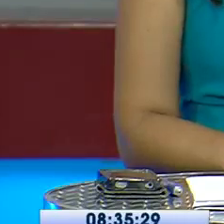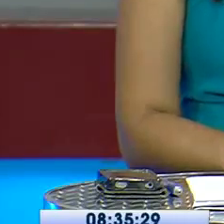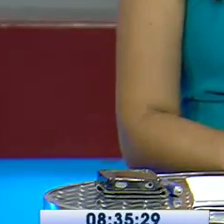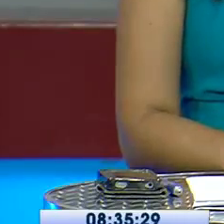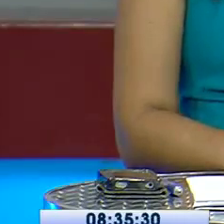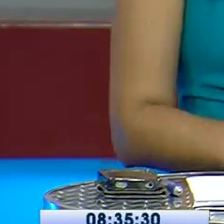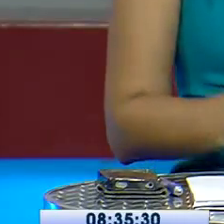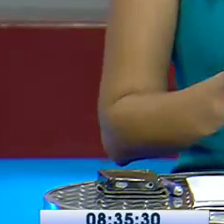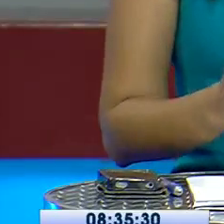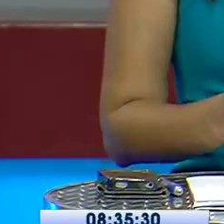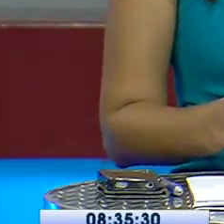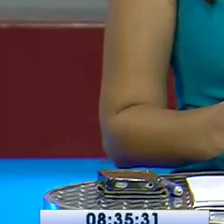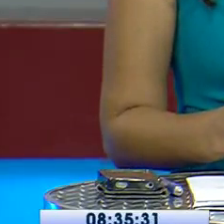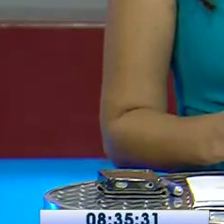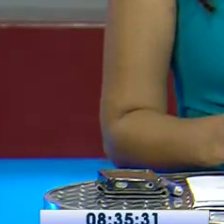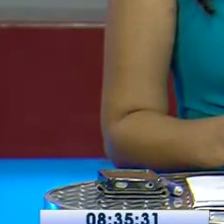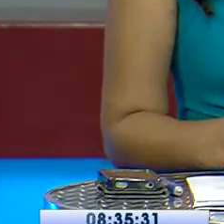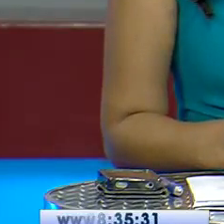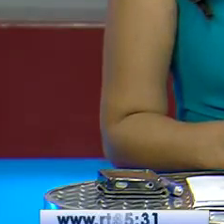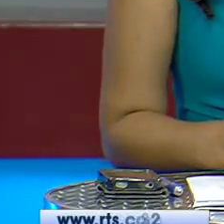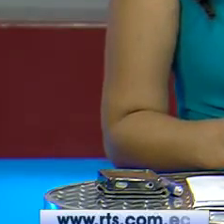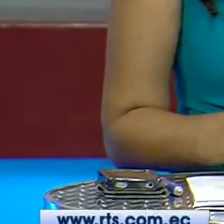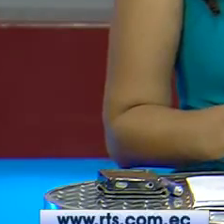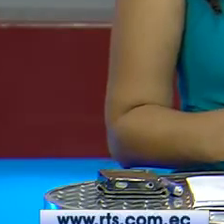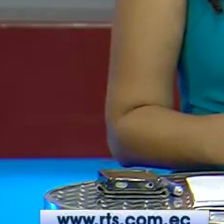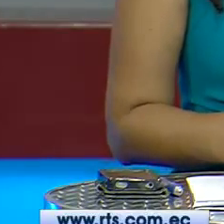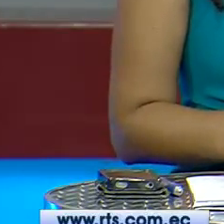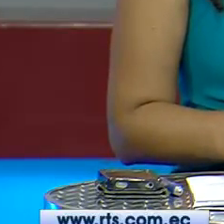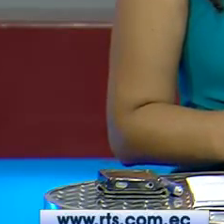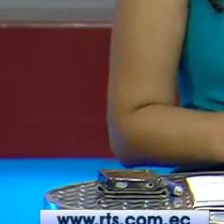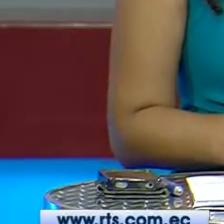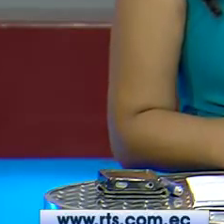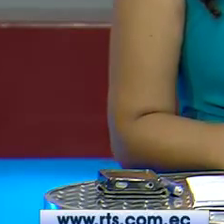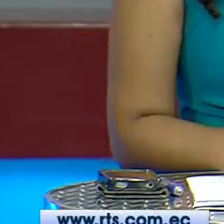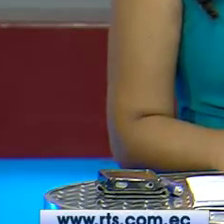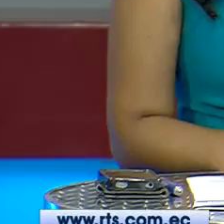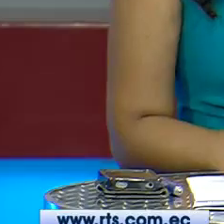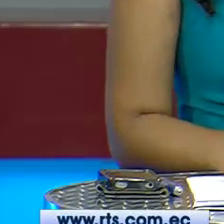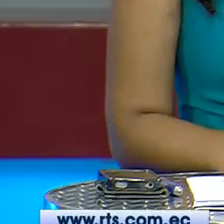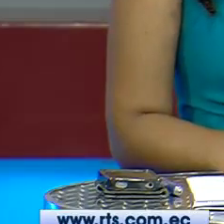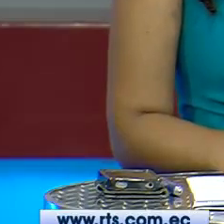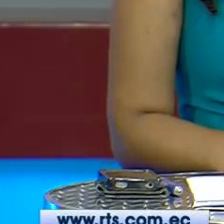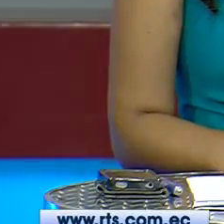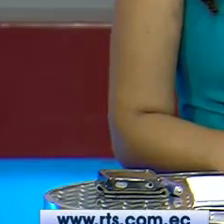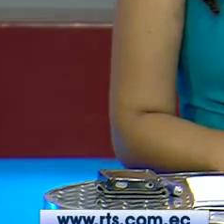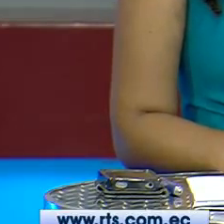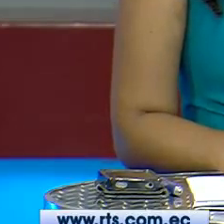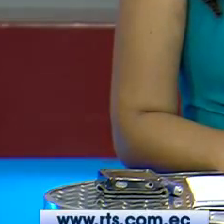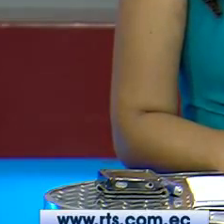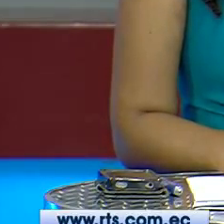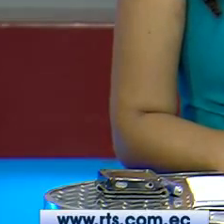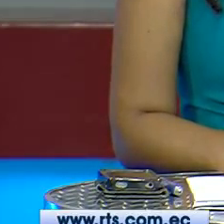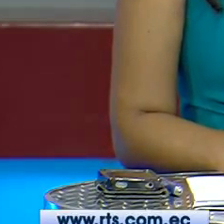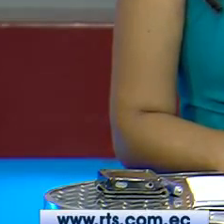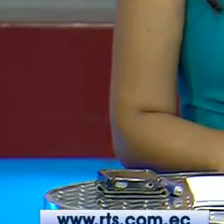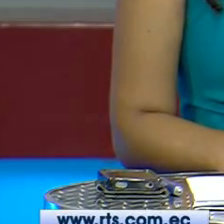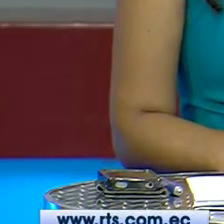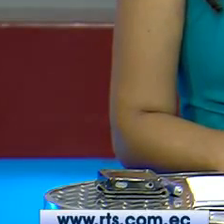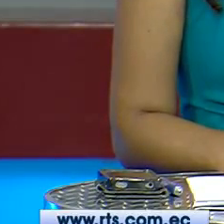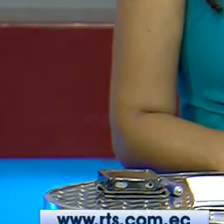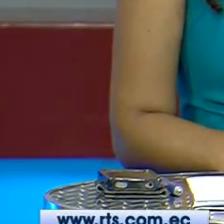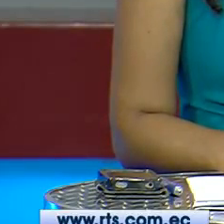de Guayaquil. Las primeras indagaciones apuntan a que sería el ex conviviente de la fémina quien habría ordenado su